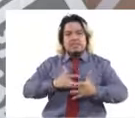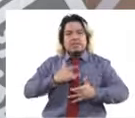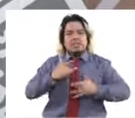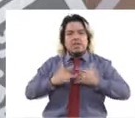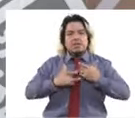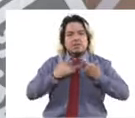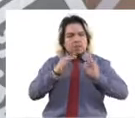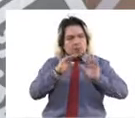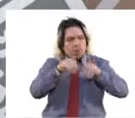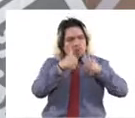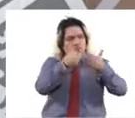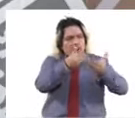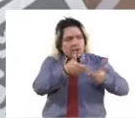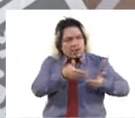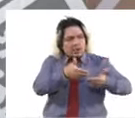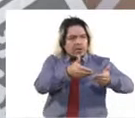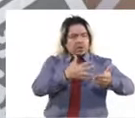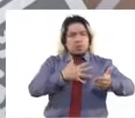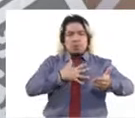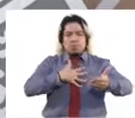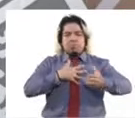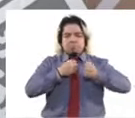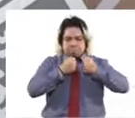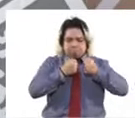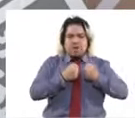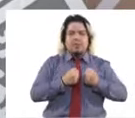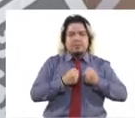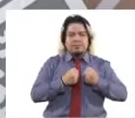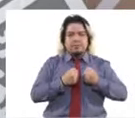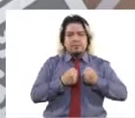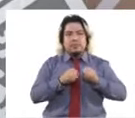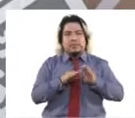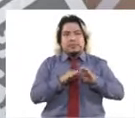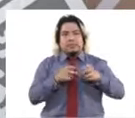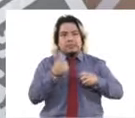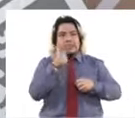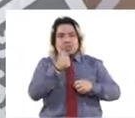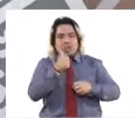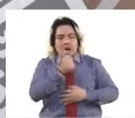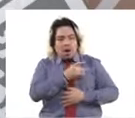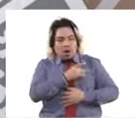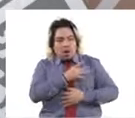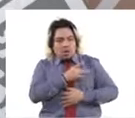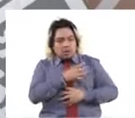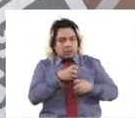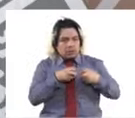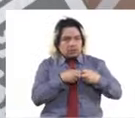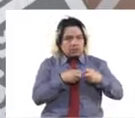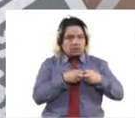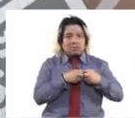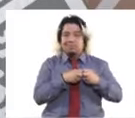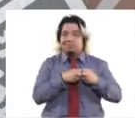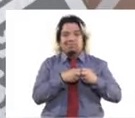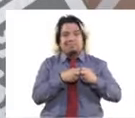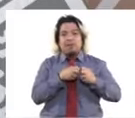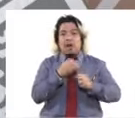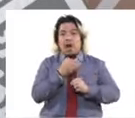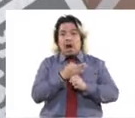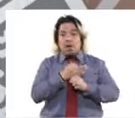seguridad. Pasó la percepción de inseguridad de más del